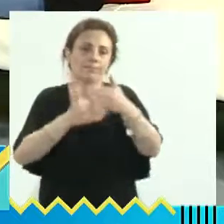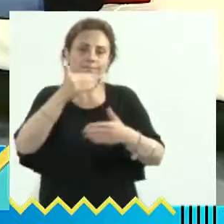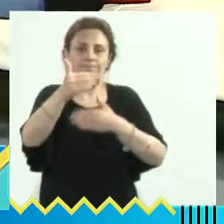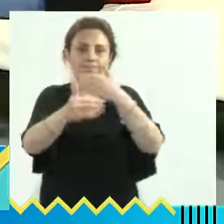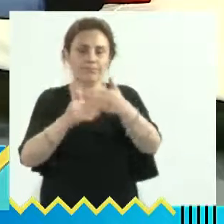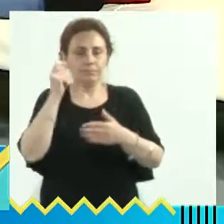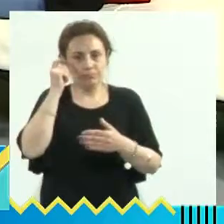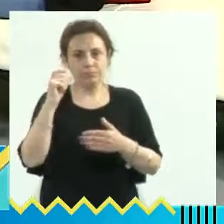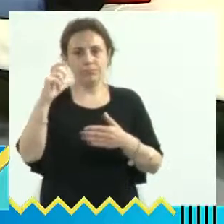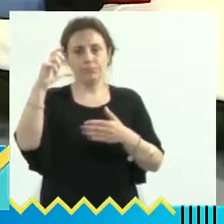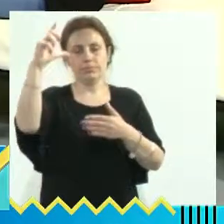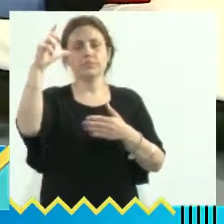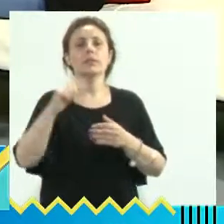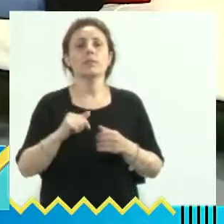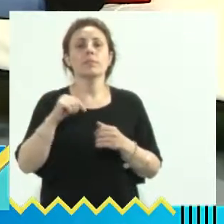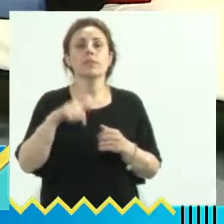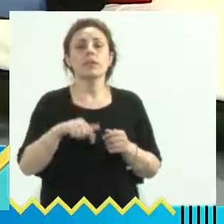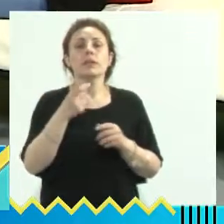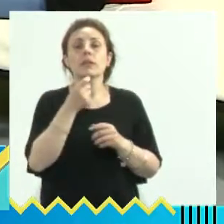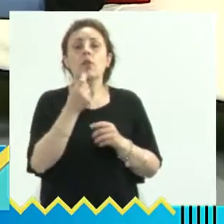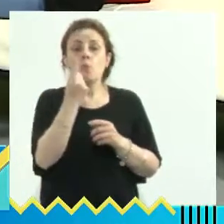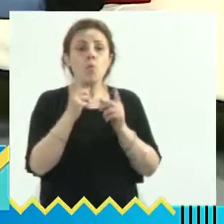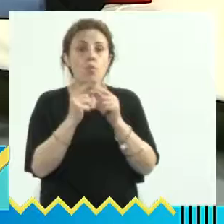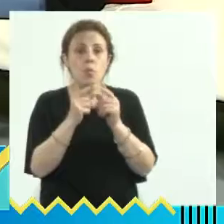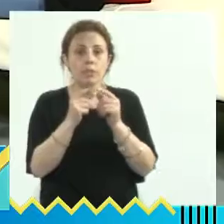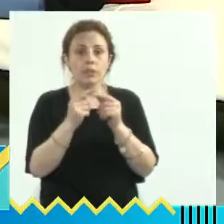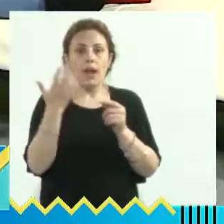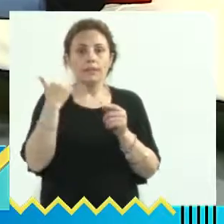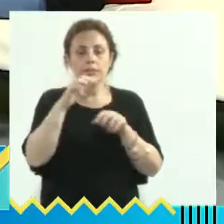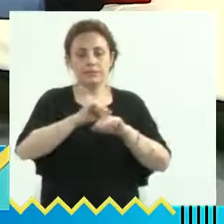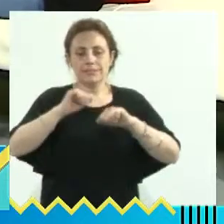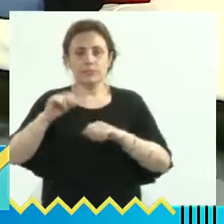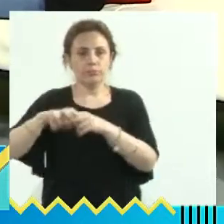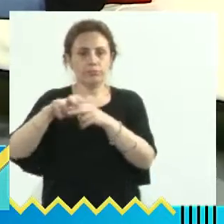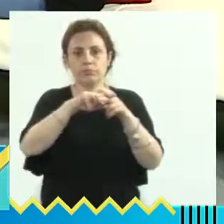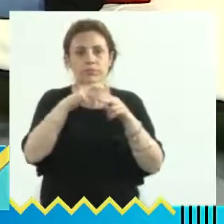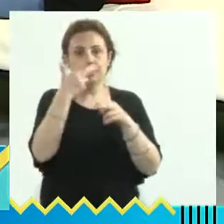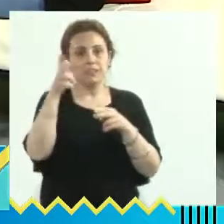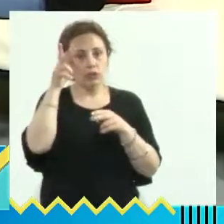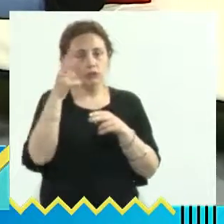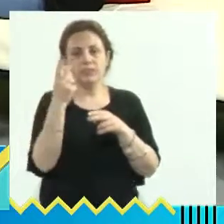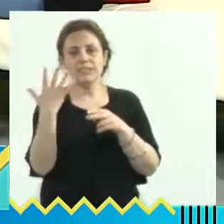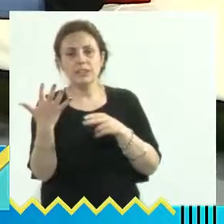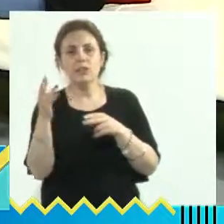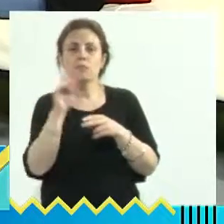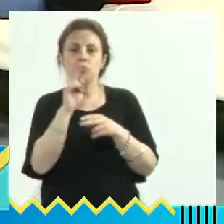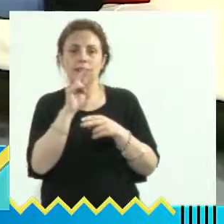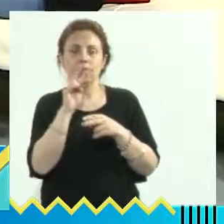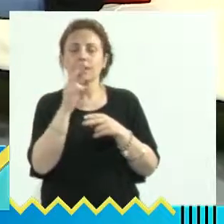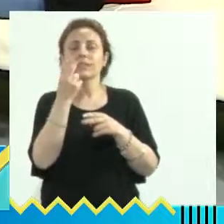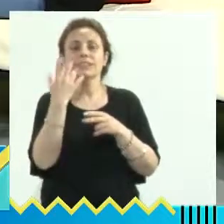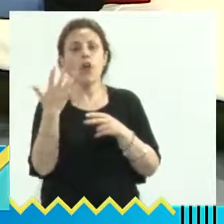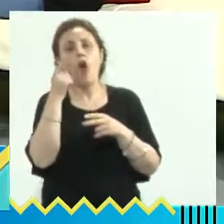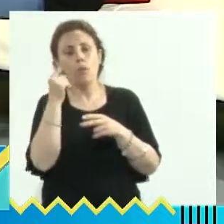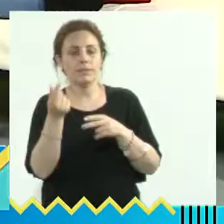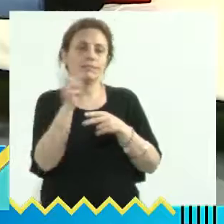un número para tener en cuenta con respecto a la Cámara de Senadores, que de 38 bancas, 25 corresponden a hombres y 13 a mujeres. Así que también ahí